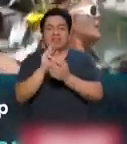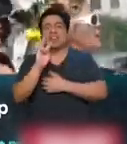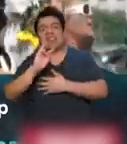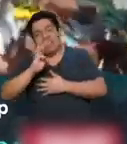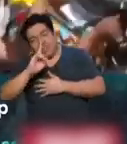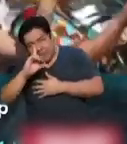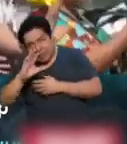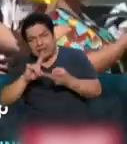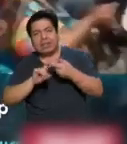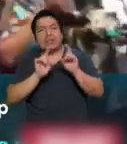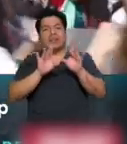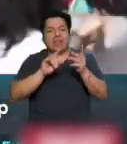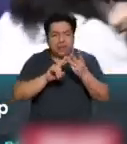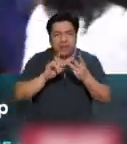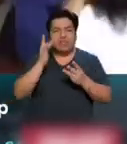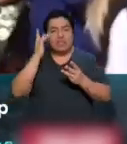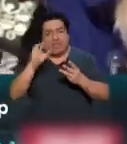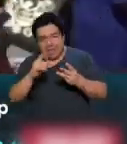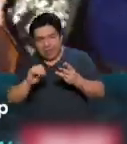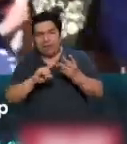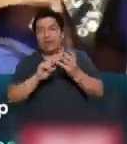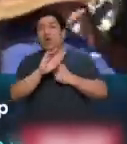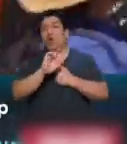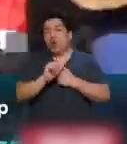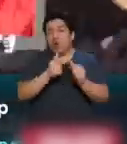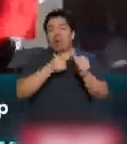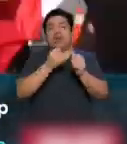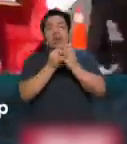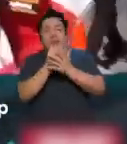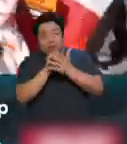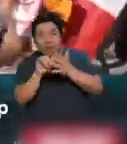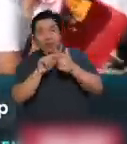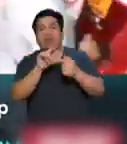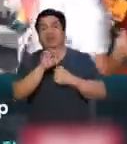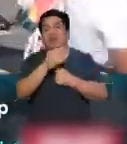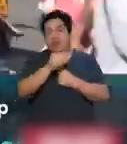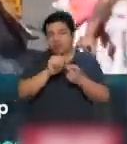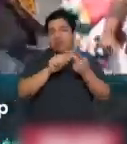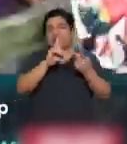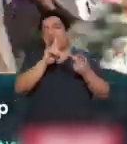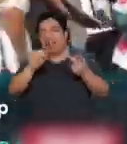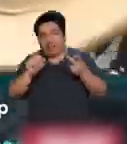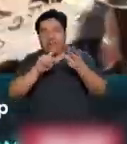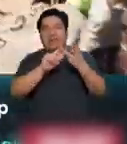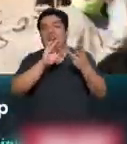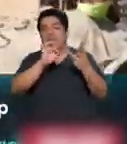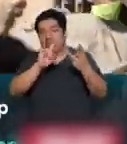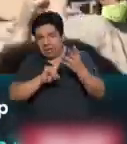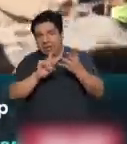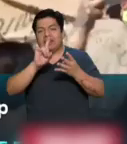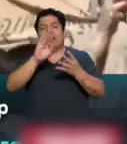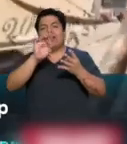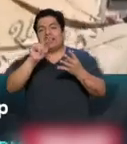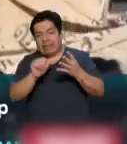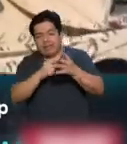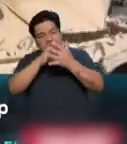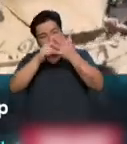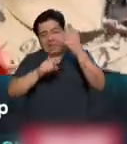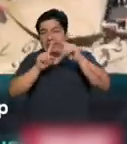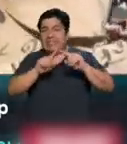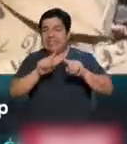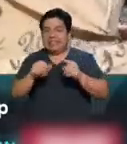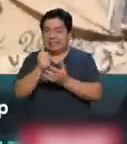Washington, D.C., Los Ángeles, San Diego, Columbia, Nueva York, Houston, Dallas, Florida, Filadelfia, Atlanta, entre